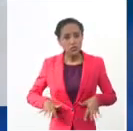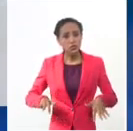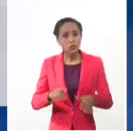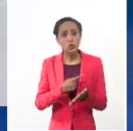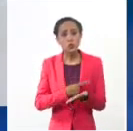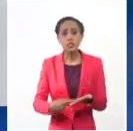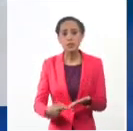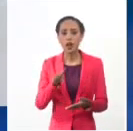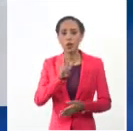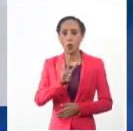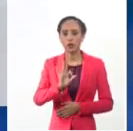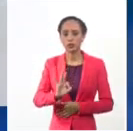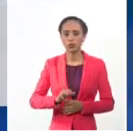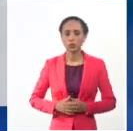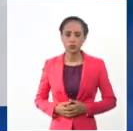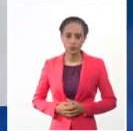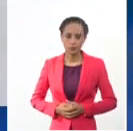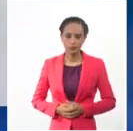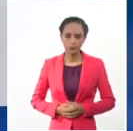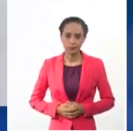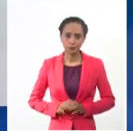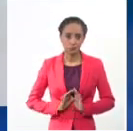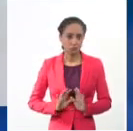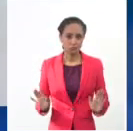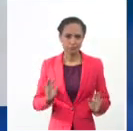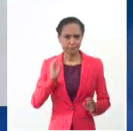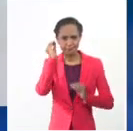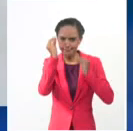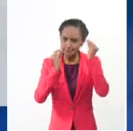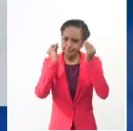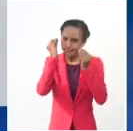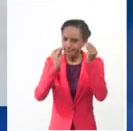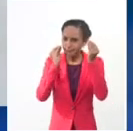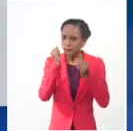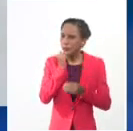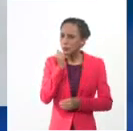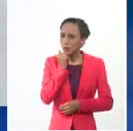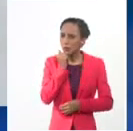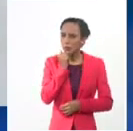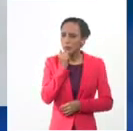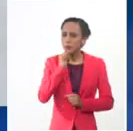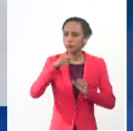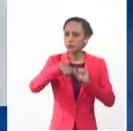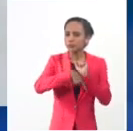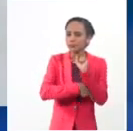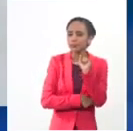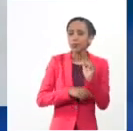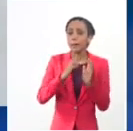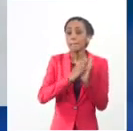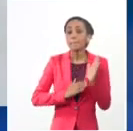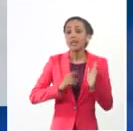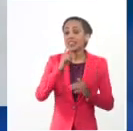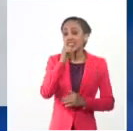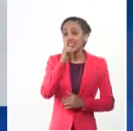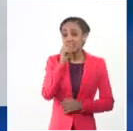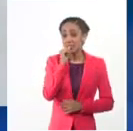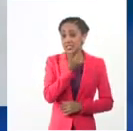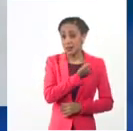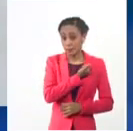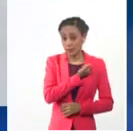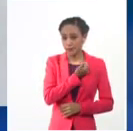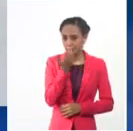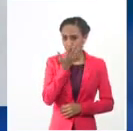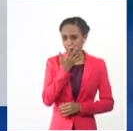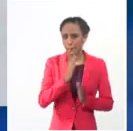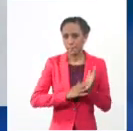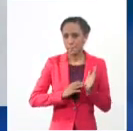48. Si analizamos más detenidamente el mes de diciembre, acuérdense que diciembre